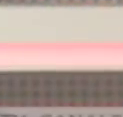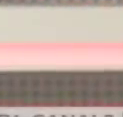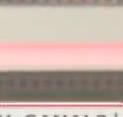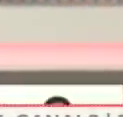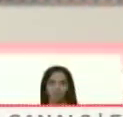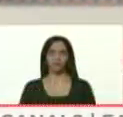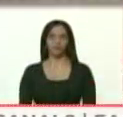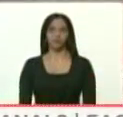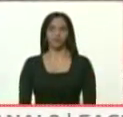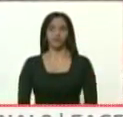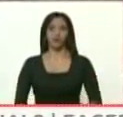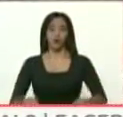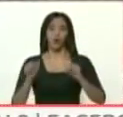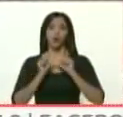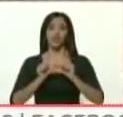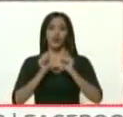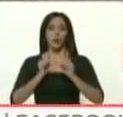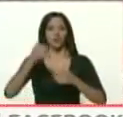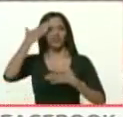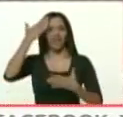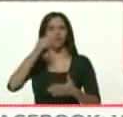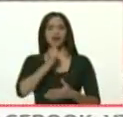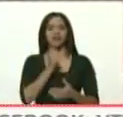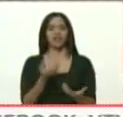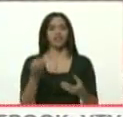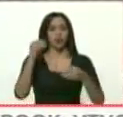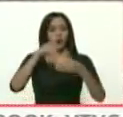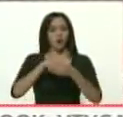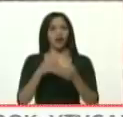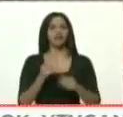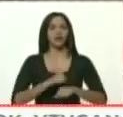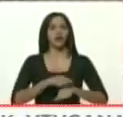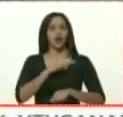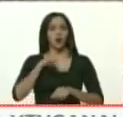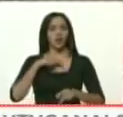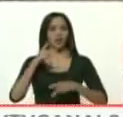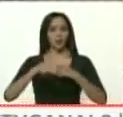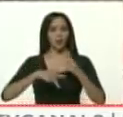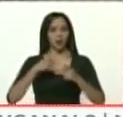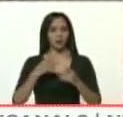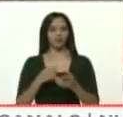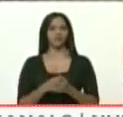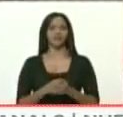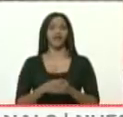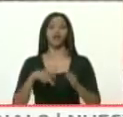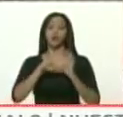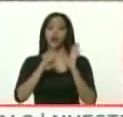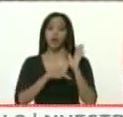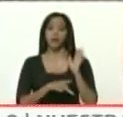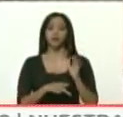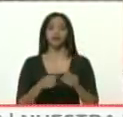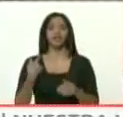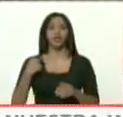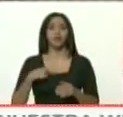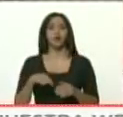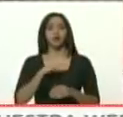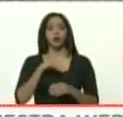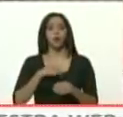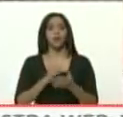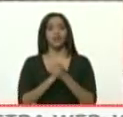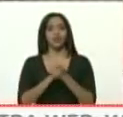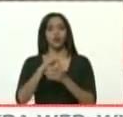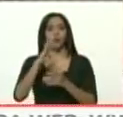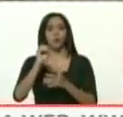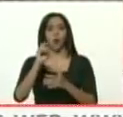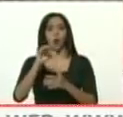Bien, continuamos y saludamos a quienes se incorporan a esta hora a nuestra programación hoy, pues cubriendo a nuestro compañero Boris Castellano, quien se